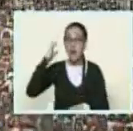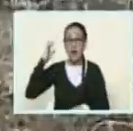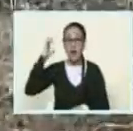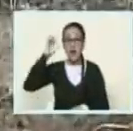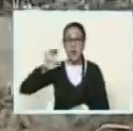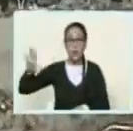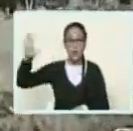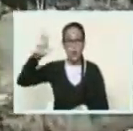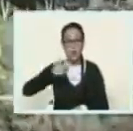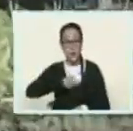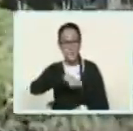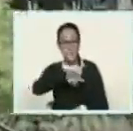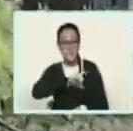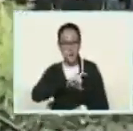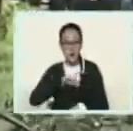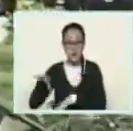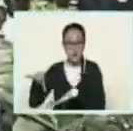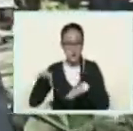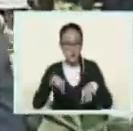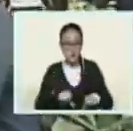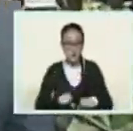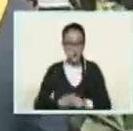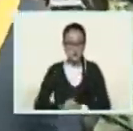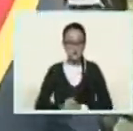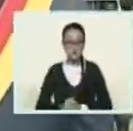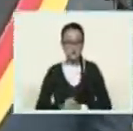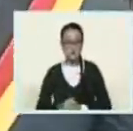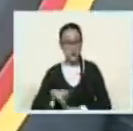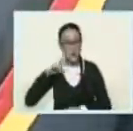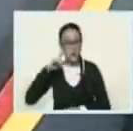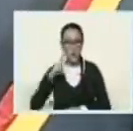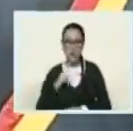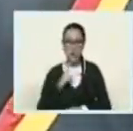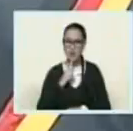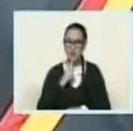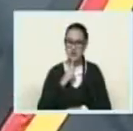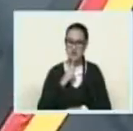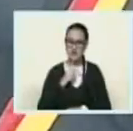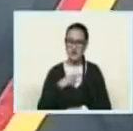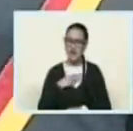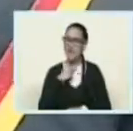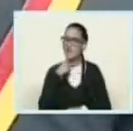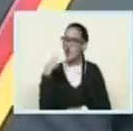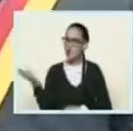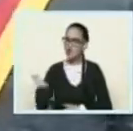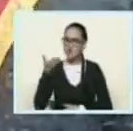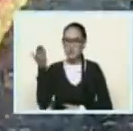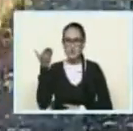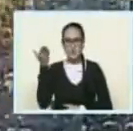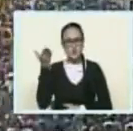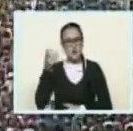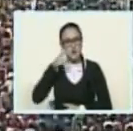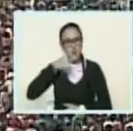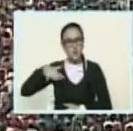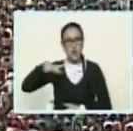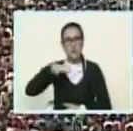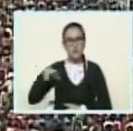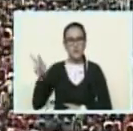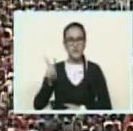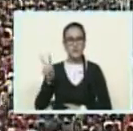Calma, pedían algunos, y se levantaba Bolívar con la voz jactanciosa del pueblo